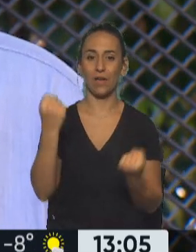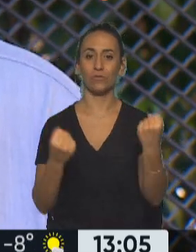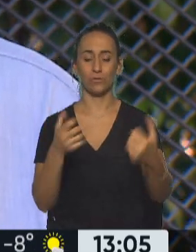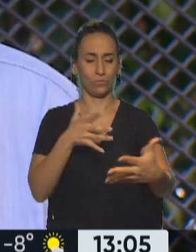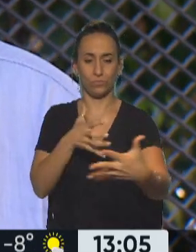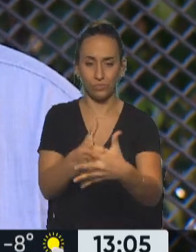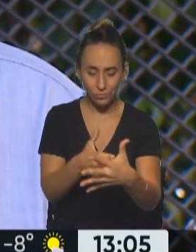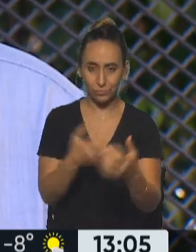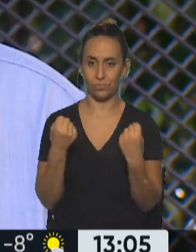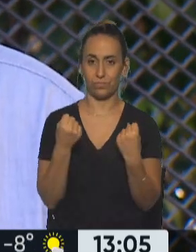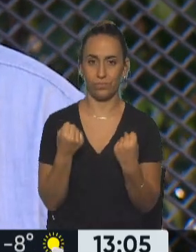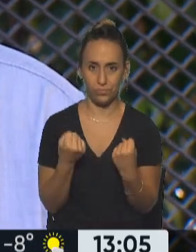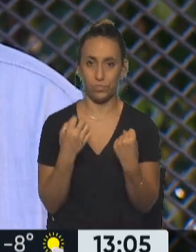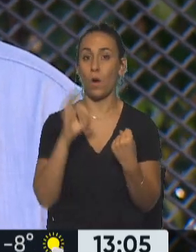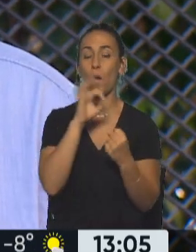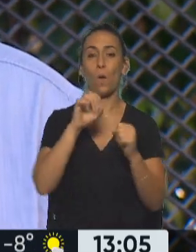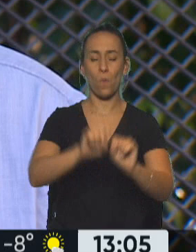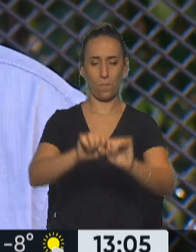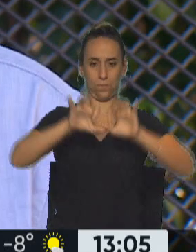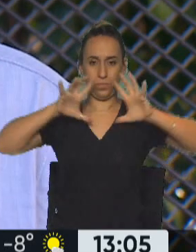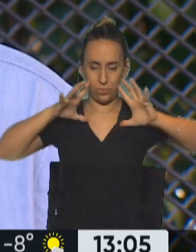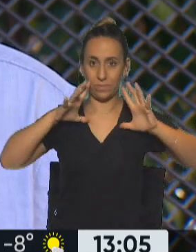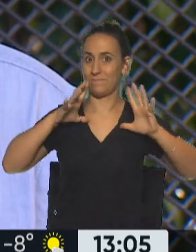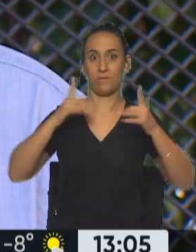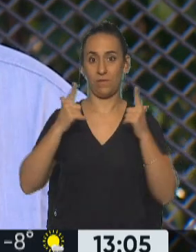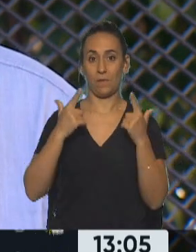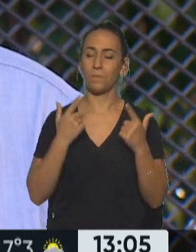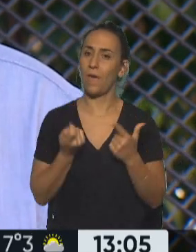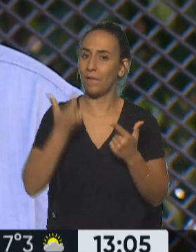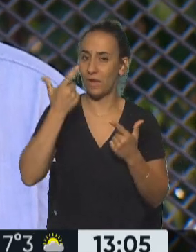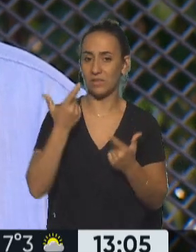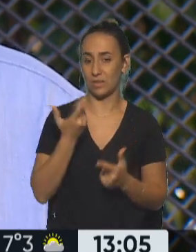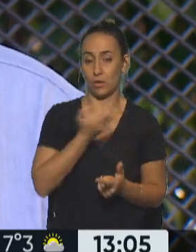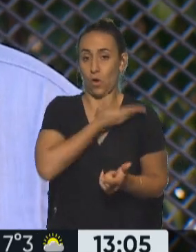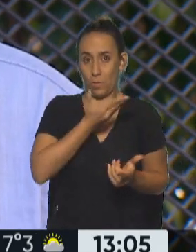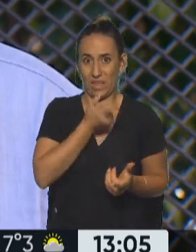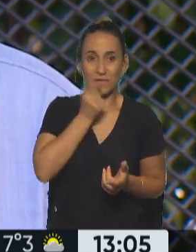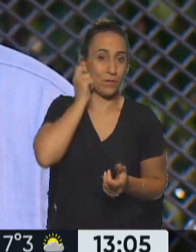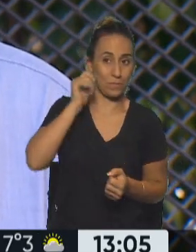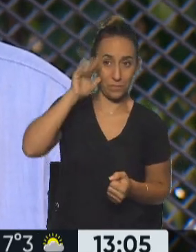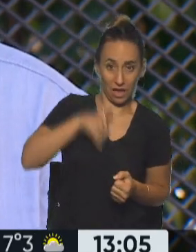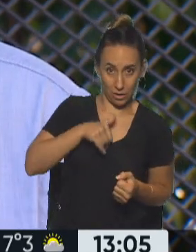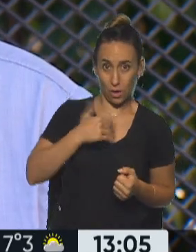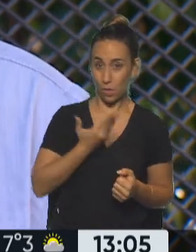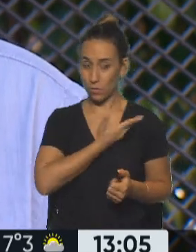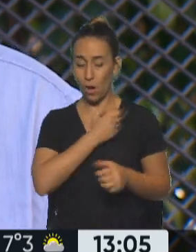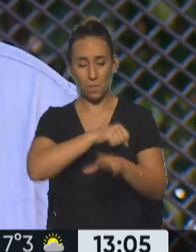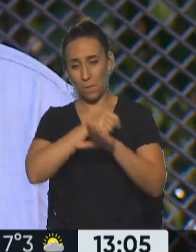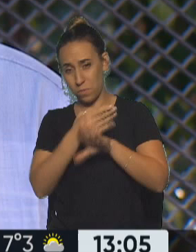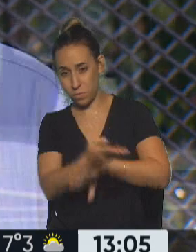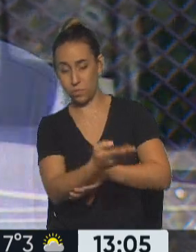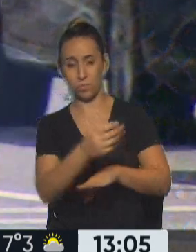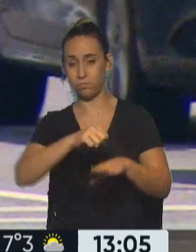el golpe. Entonces sí, la realidad es que el nivel de exposición en el caso de un menor frente a un siniestro en motovehículo es mucho más